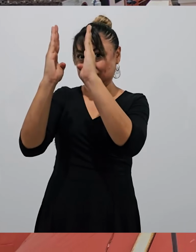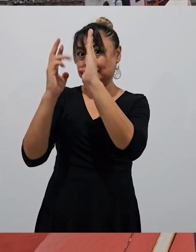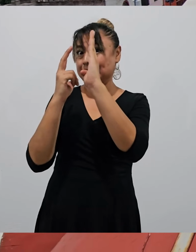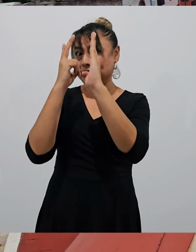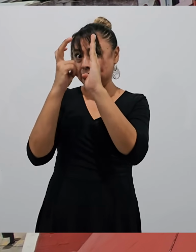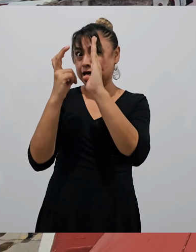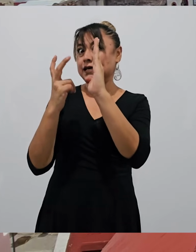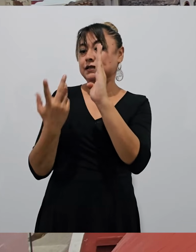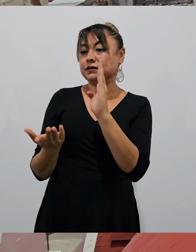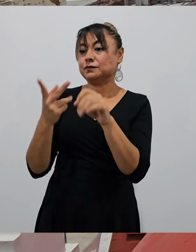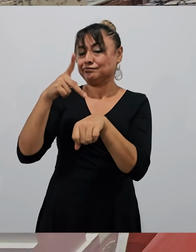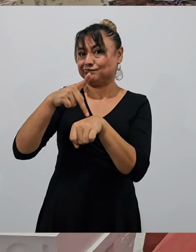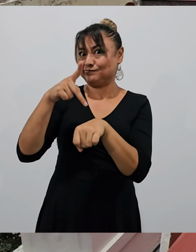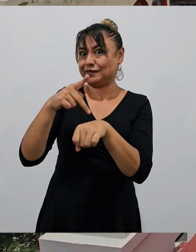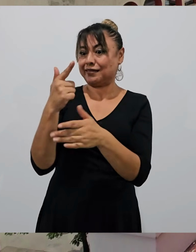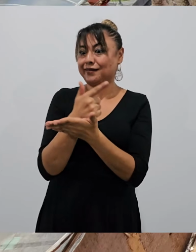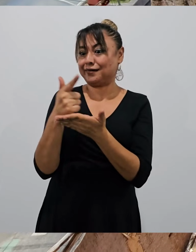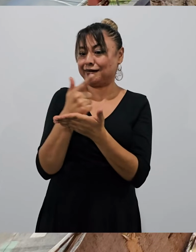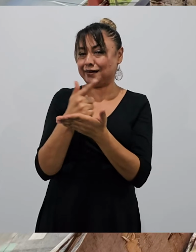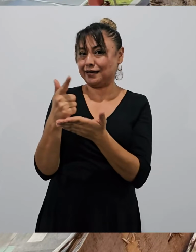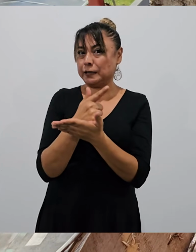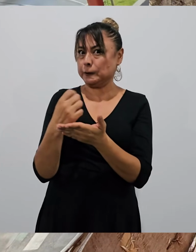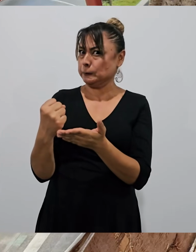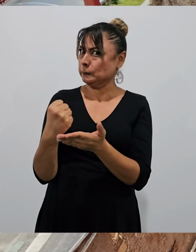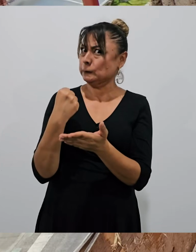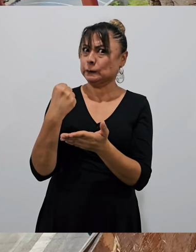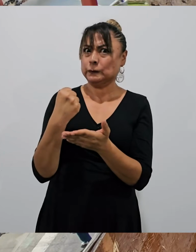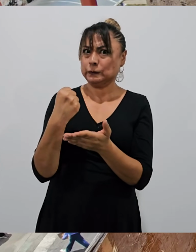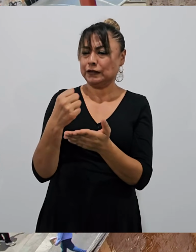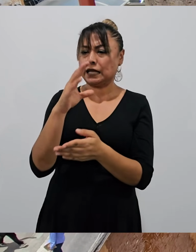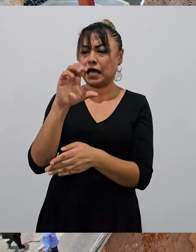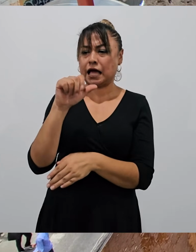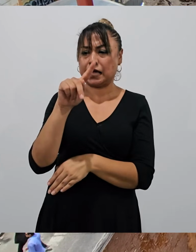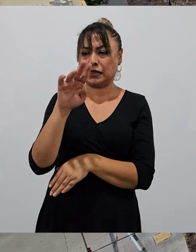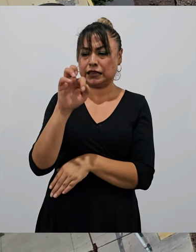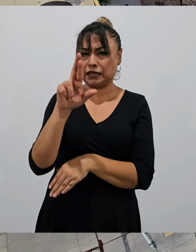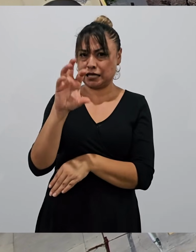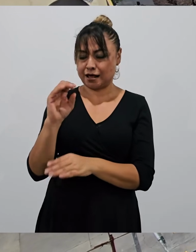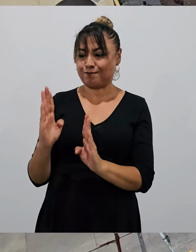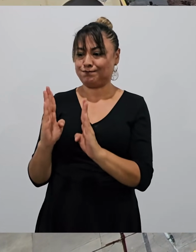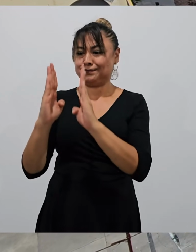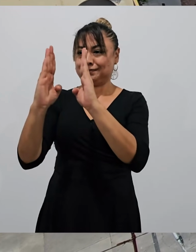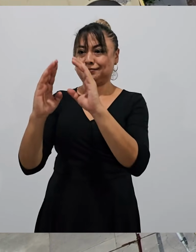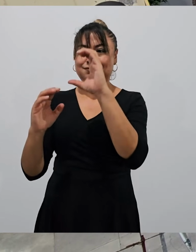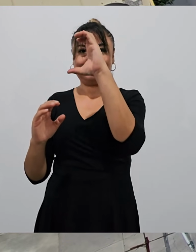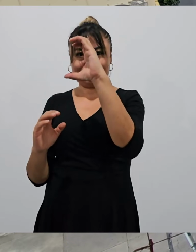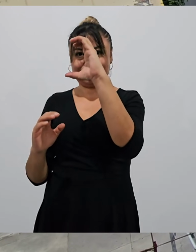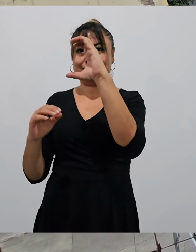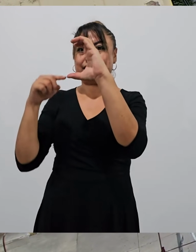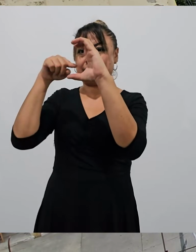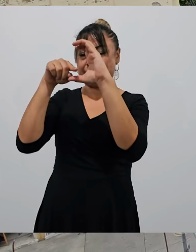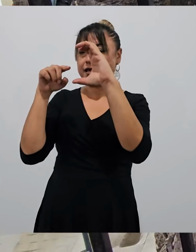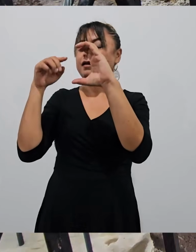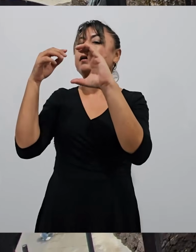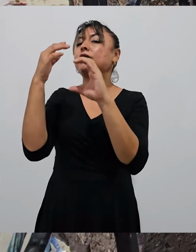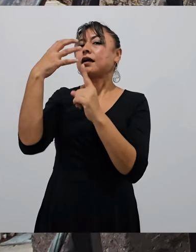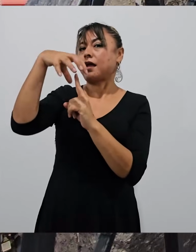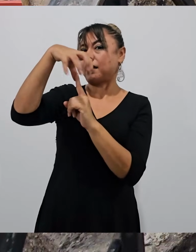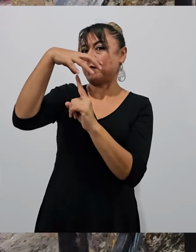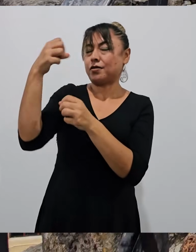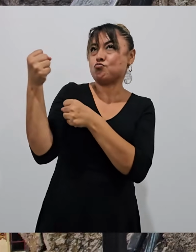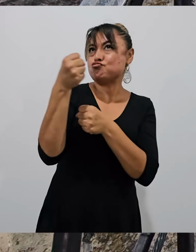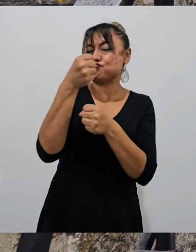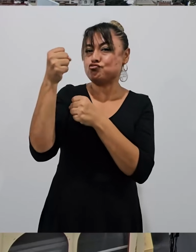de cantera gris y se conforma por 2 cuerpos. El primero es en donde están las campanas, y el segundo, al cual se accede mediante unas escaleras, es en